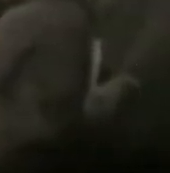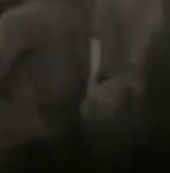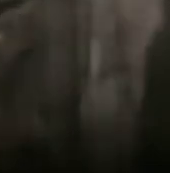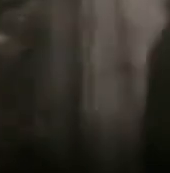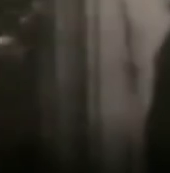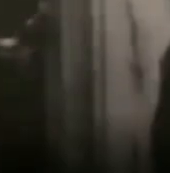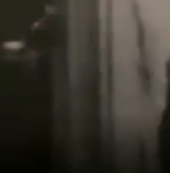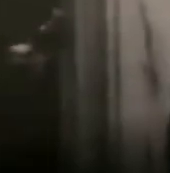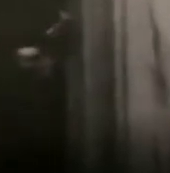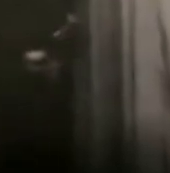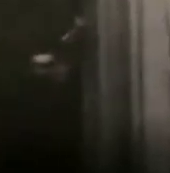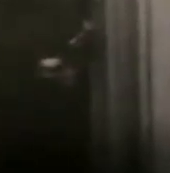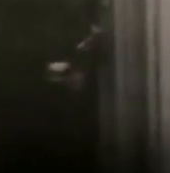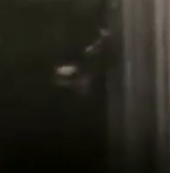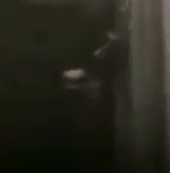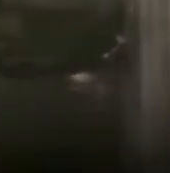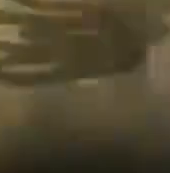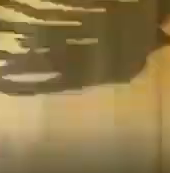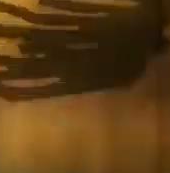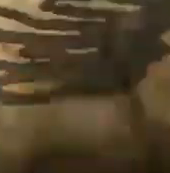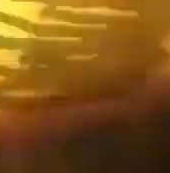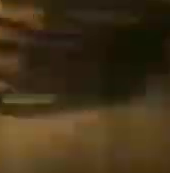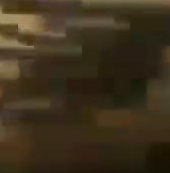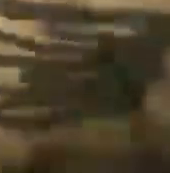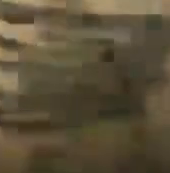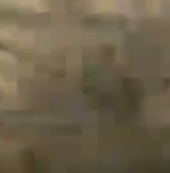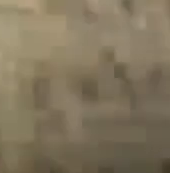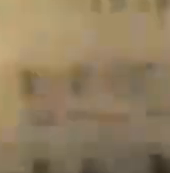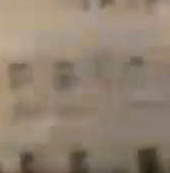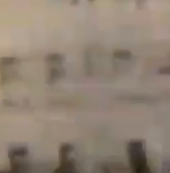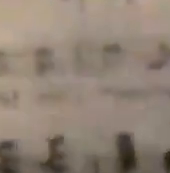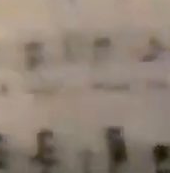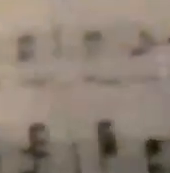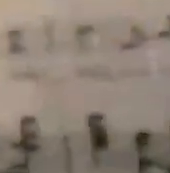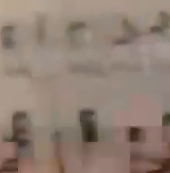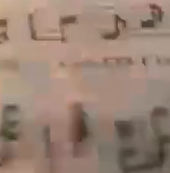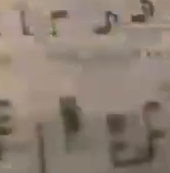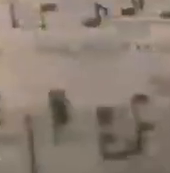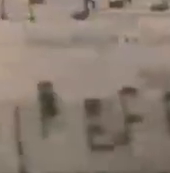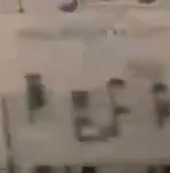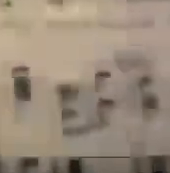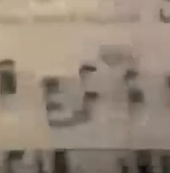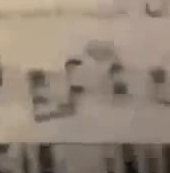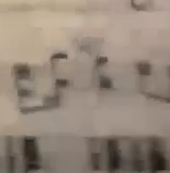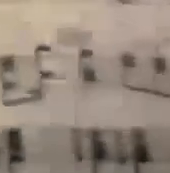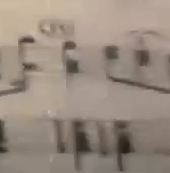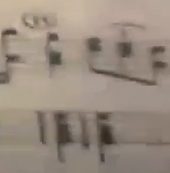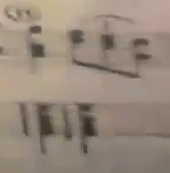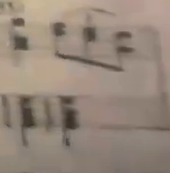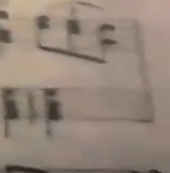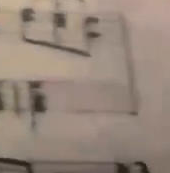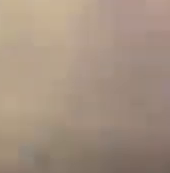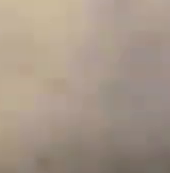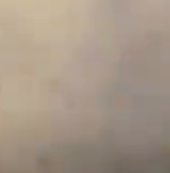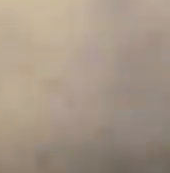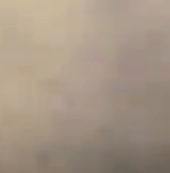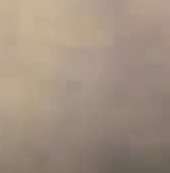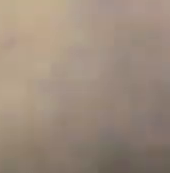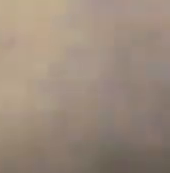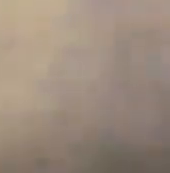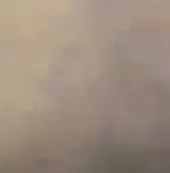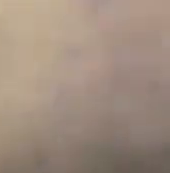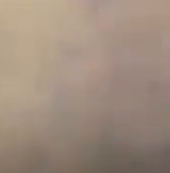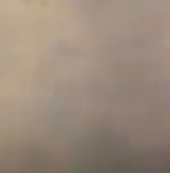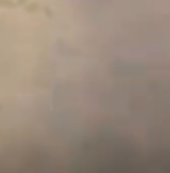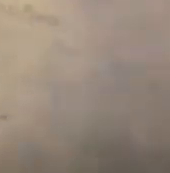patria coincidiera con su cumpleaños. A partir de 1854, la celebración del grito tuvo